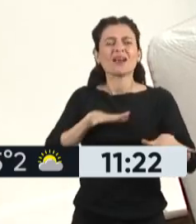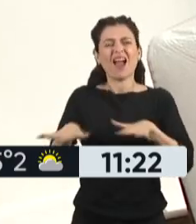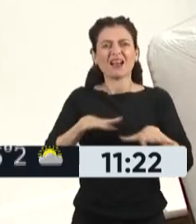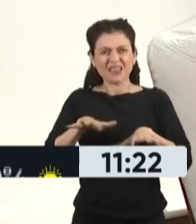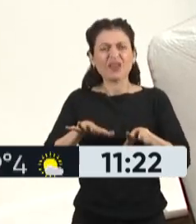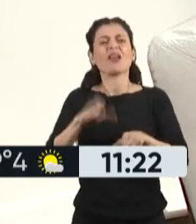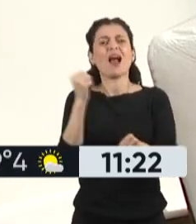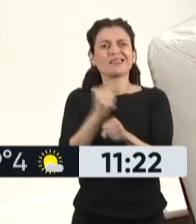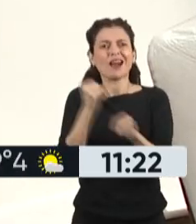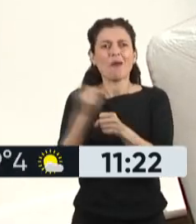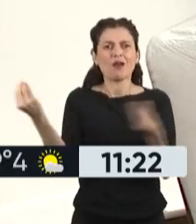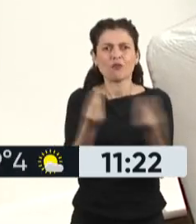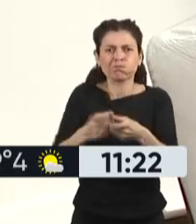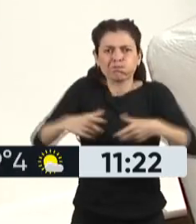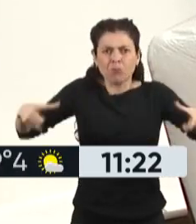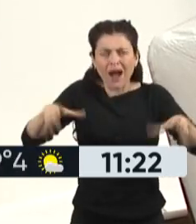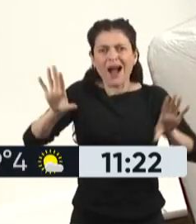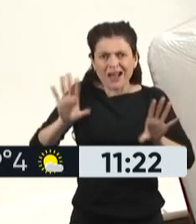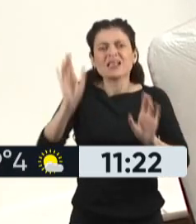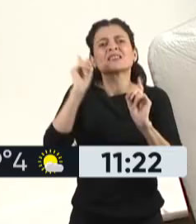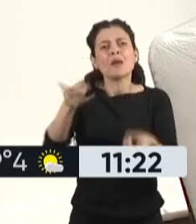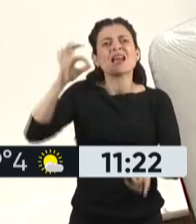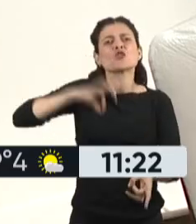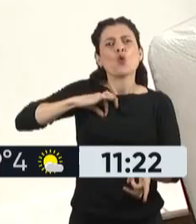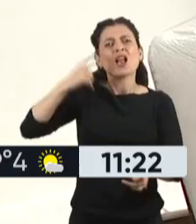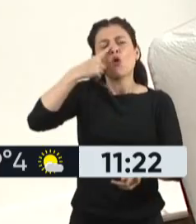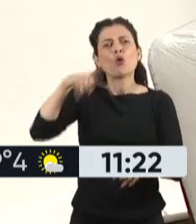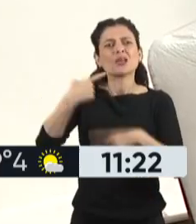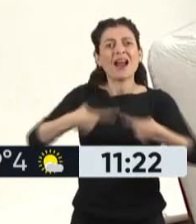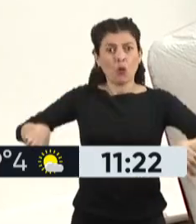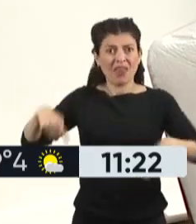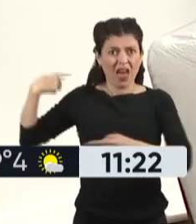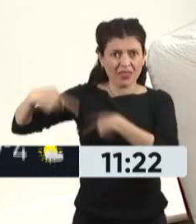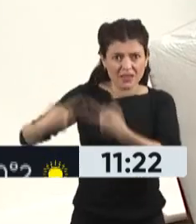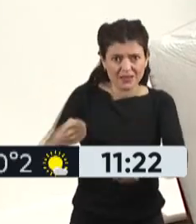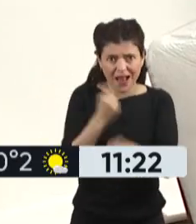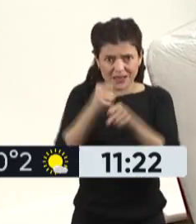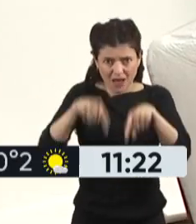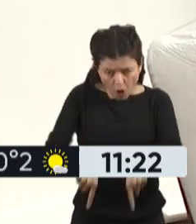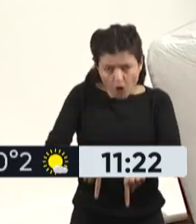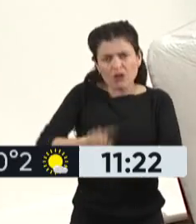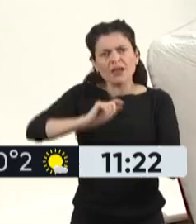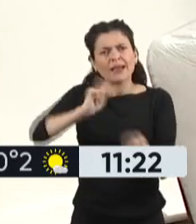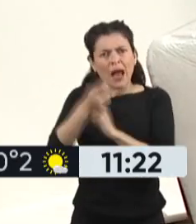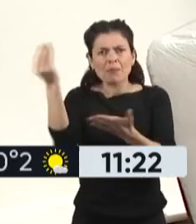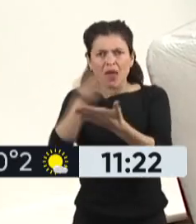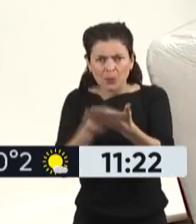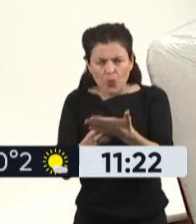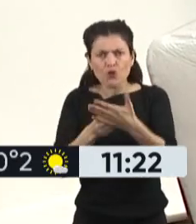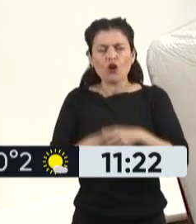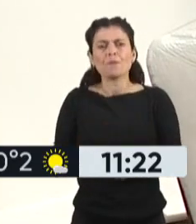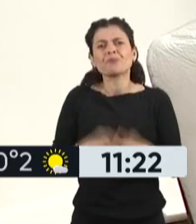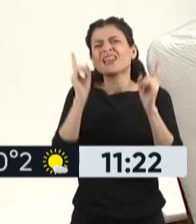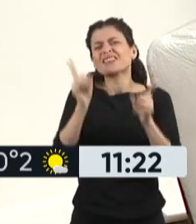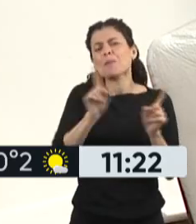y empleo y salarios de los últimos días. Y algo chiquito, preguntarte algo vinculado